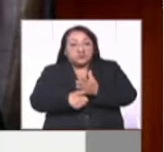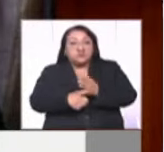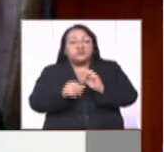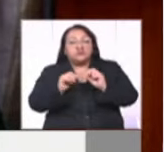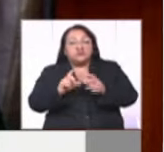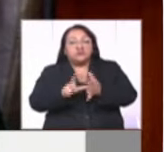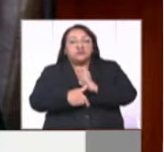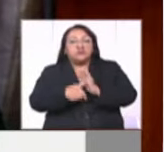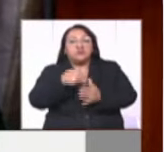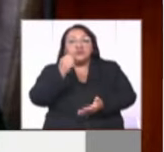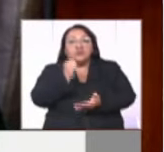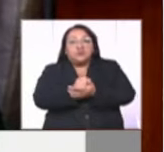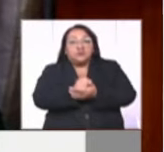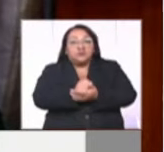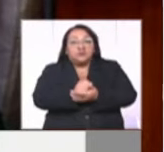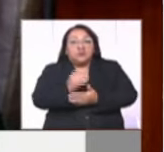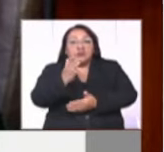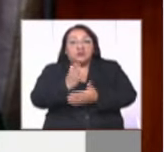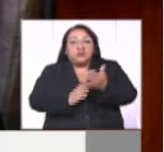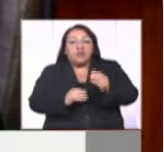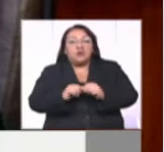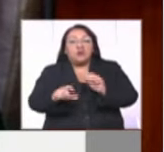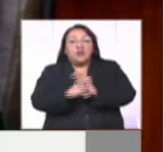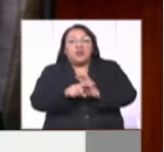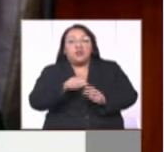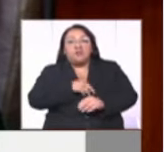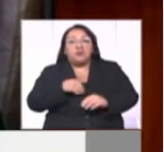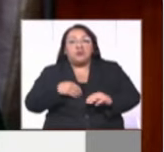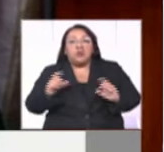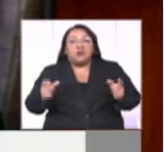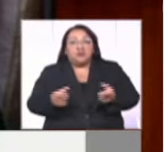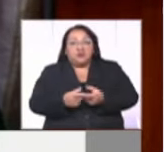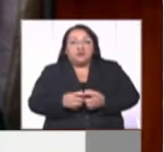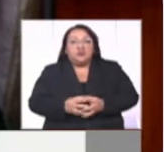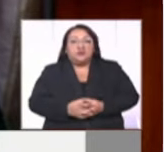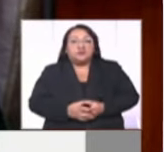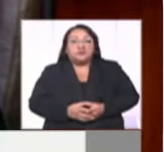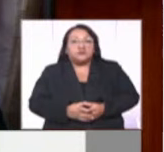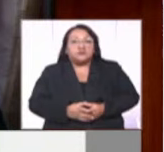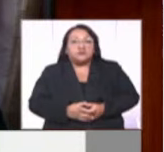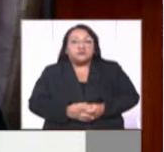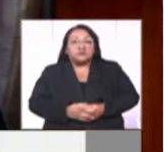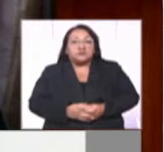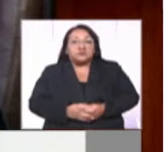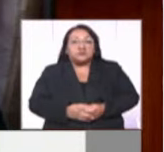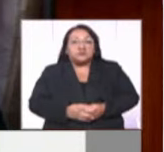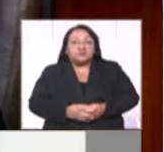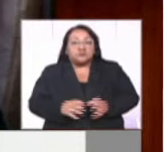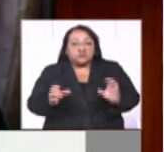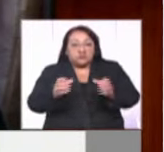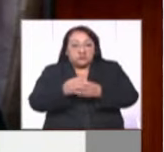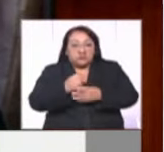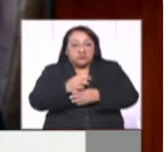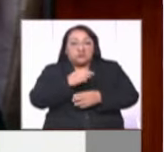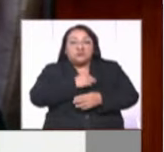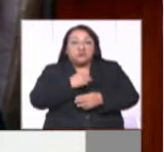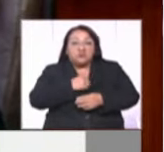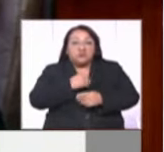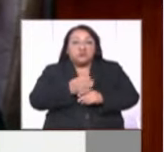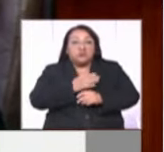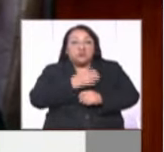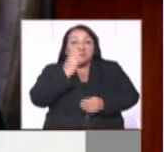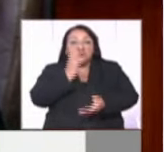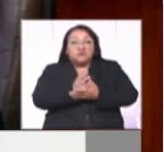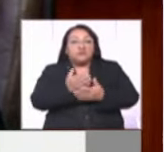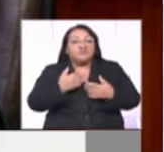del voto de más de la mitad del número legal de miembros del Congreso. El Consejo de Ministros o el ministro censurado